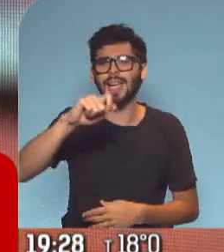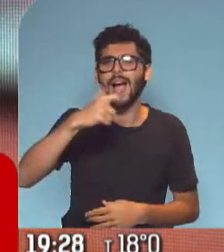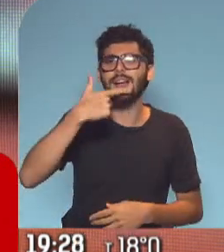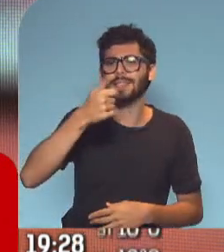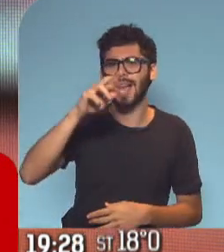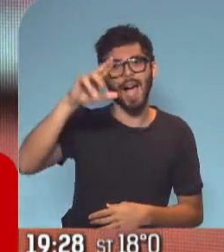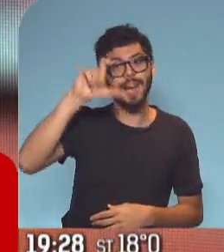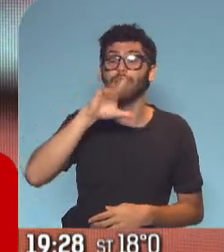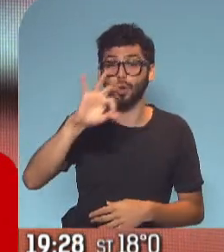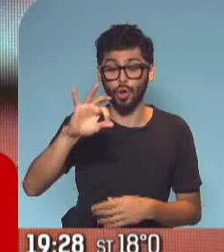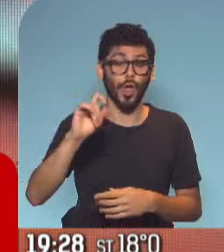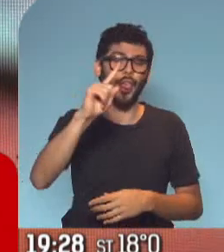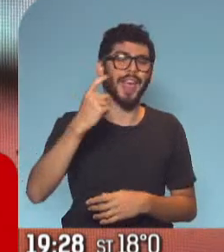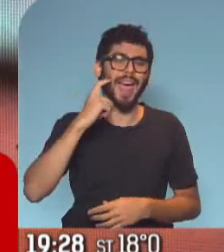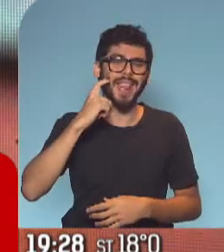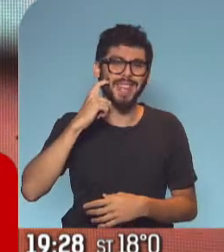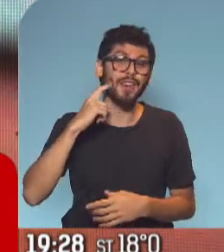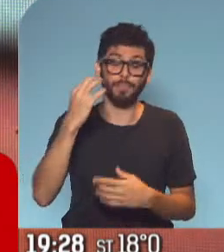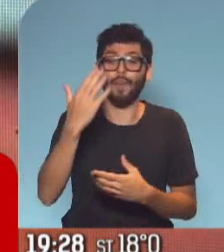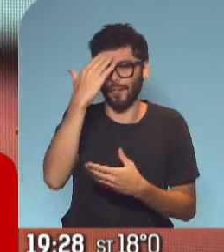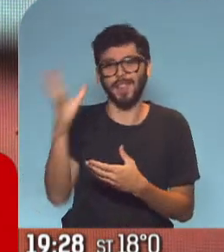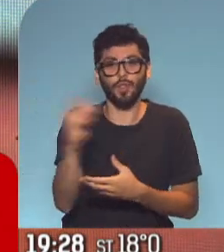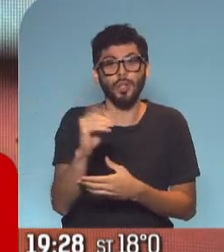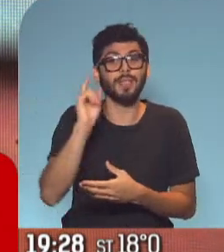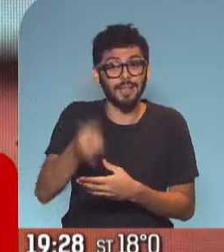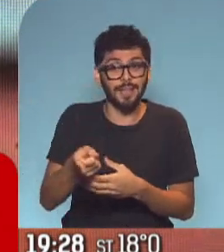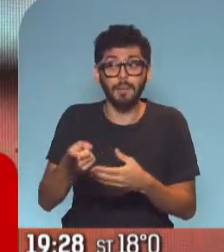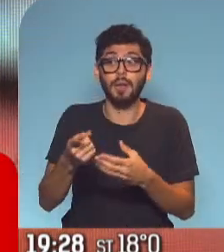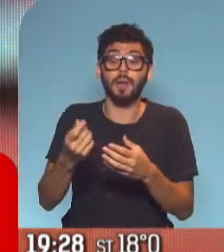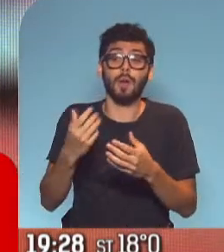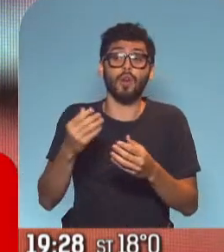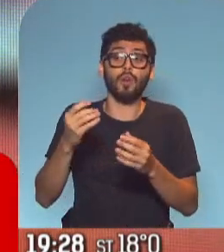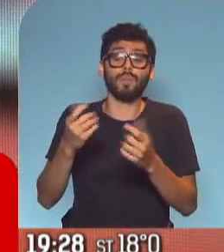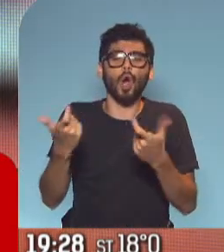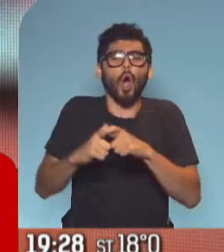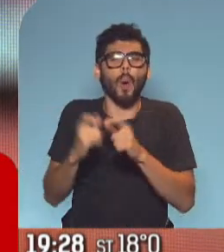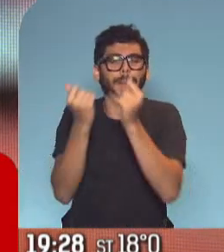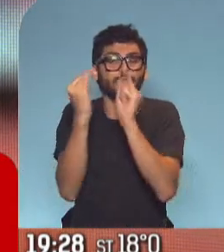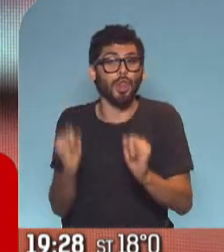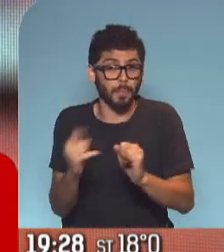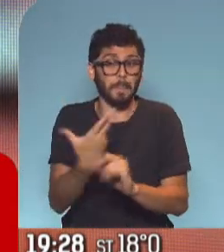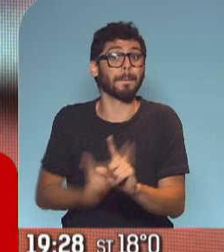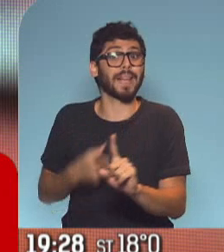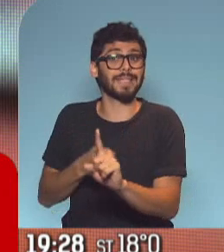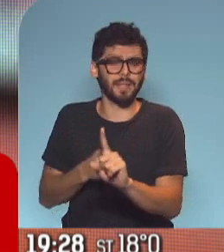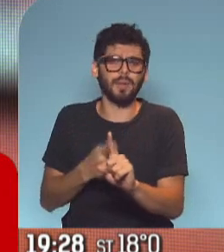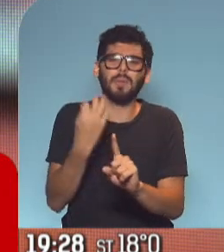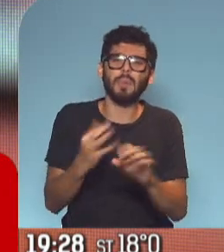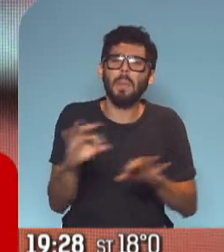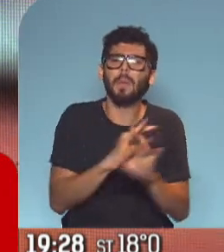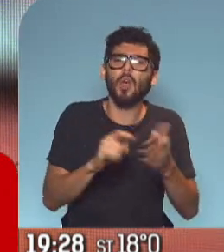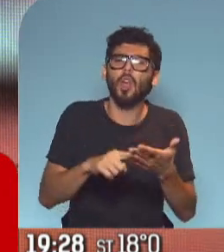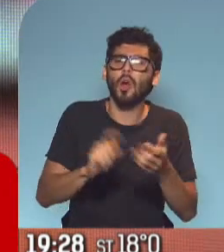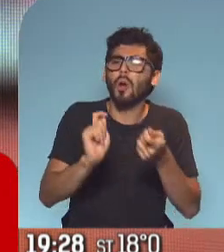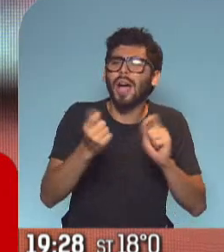es el frente de todos por la provincia de entre ríos además es presidente de la comisión de presupuesto es un proyecto que cambia dos cositas nada más una es que hace se hace